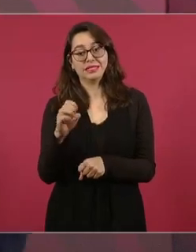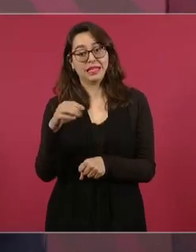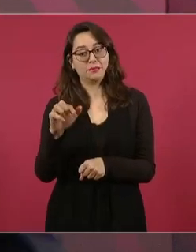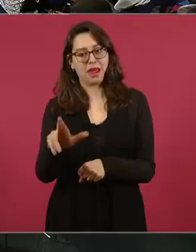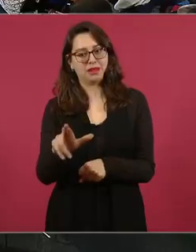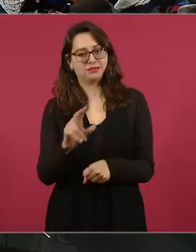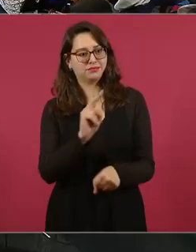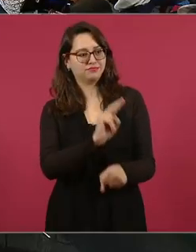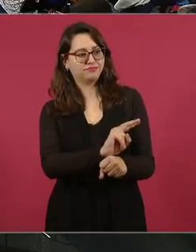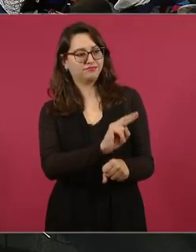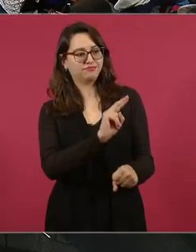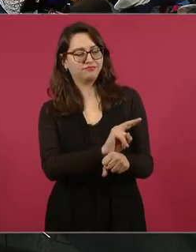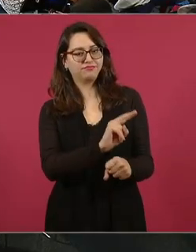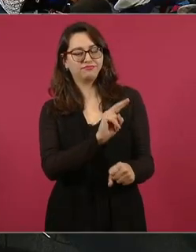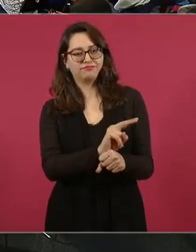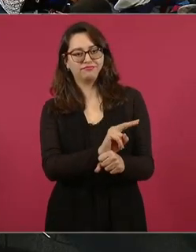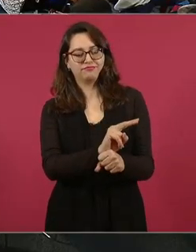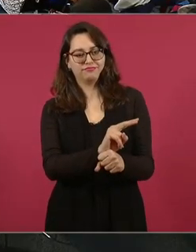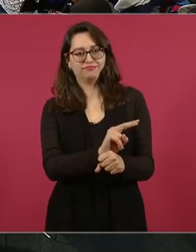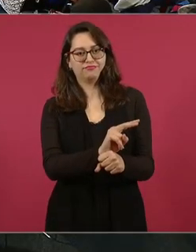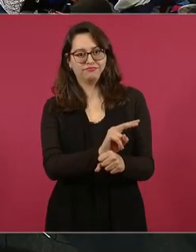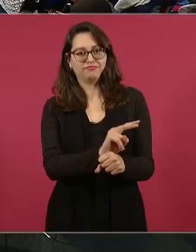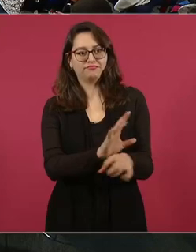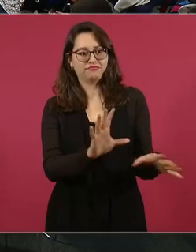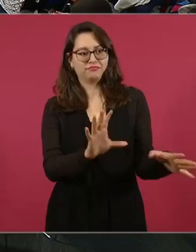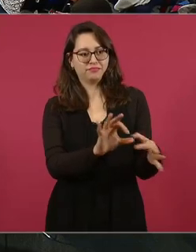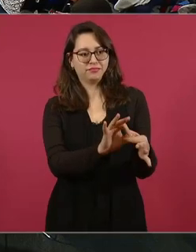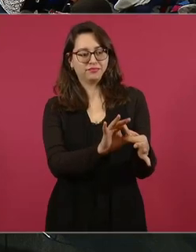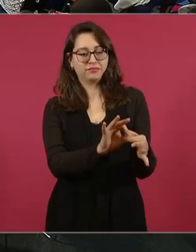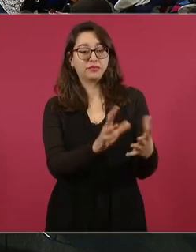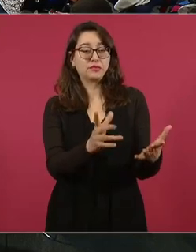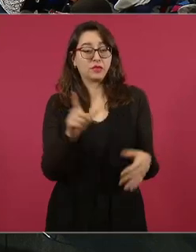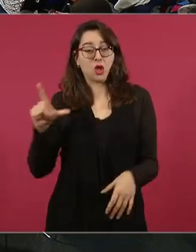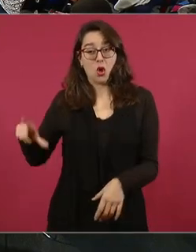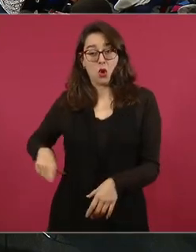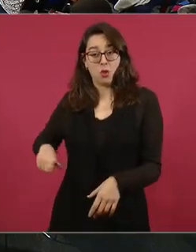no depende nada más de seguridad pública o de gobernación.